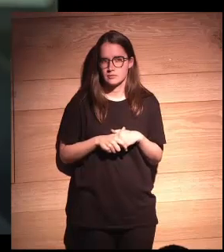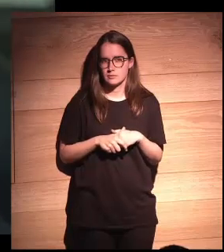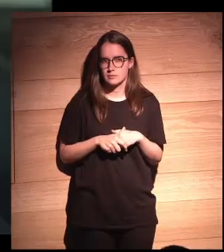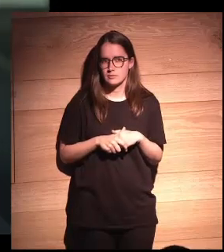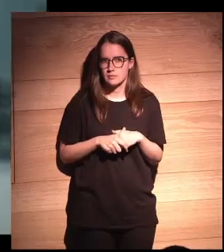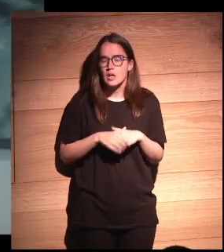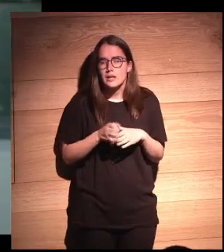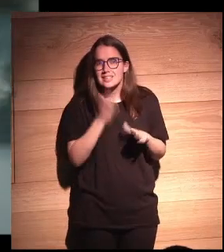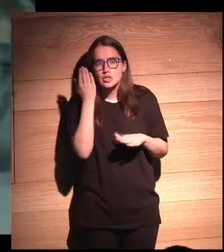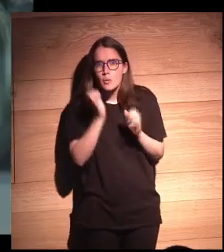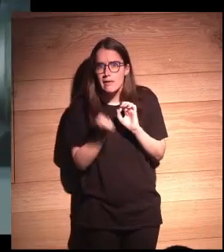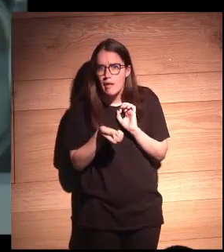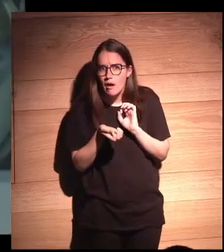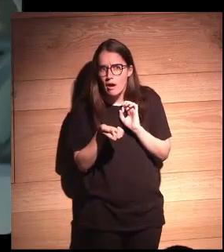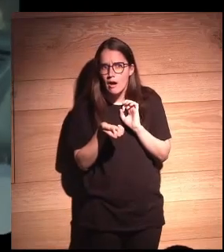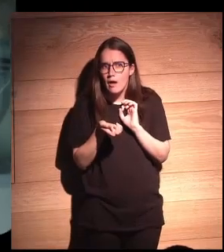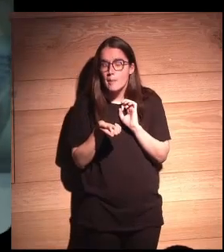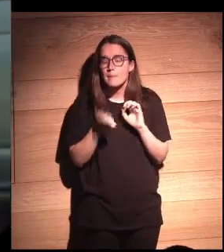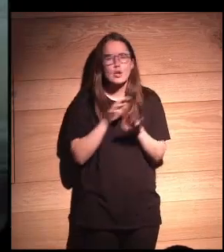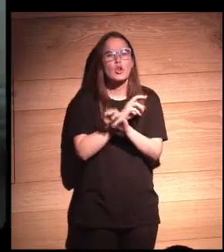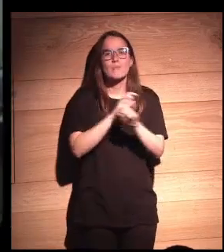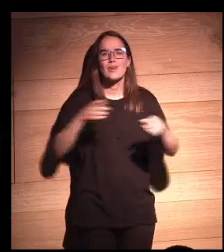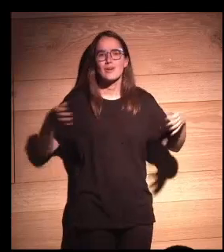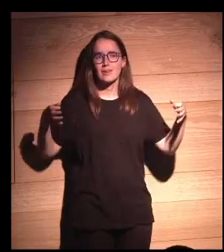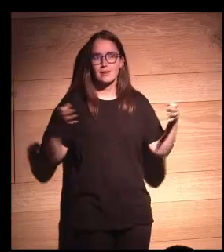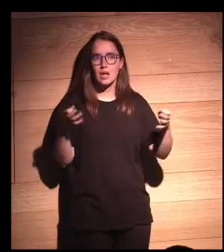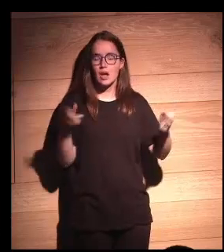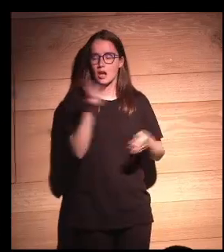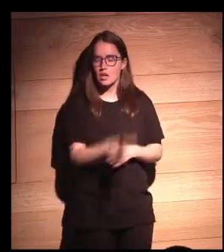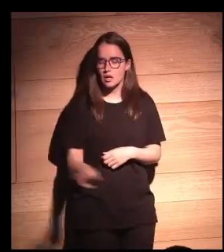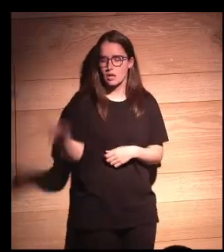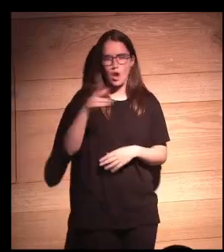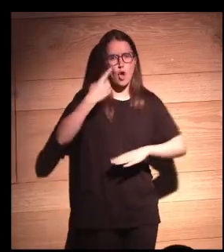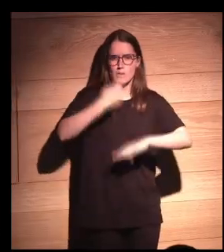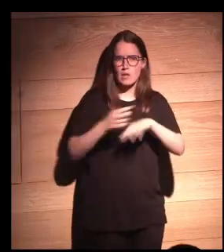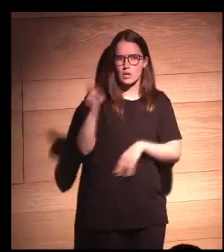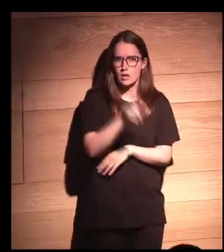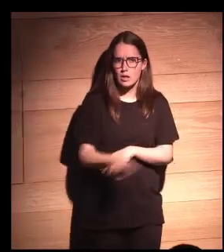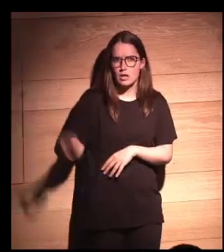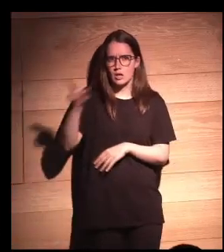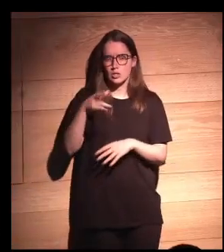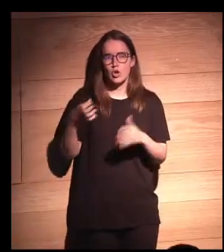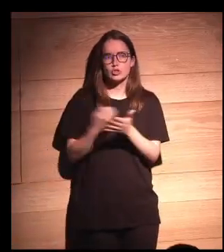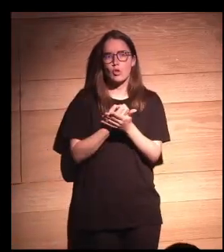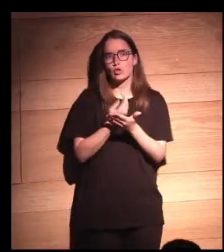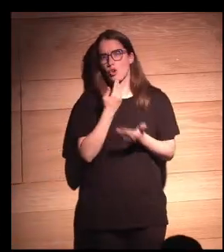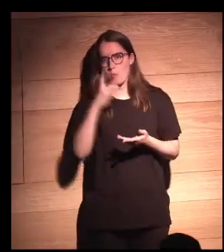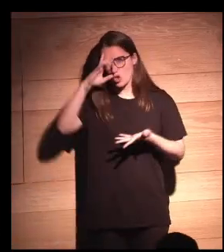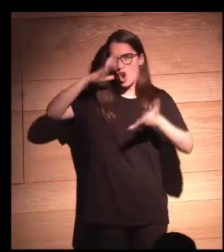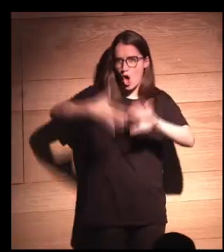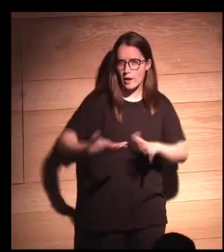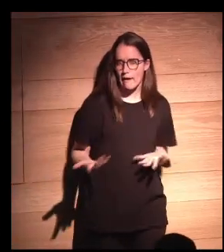¿Alba, estás dormida? Pero lo peor no es que esté forzada a revivirlo una y otra vez. Que me tratéis todos como si estuviera